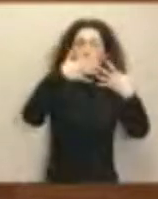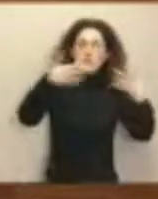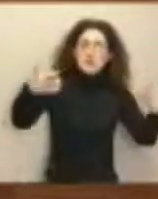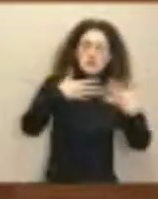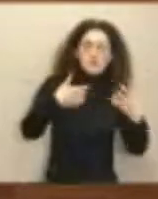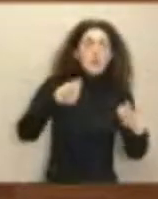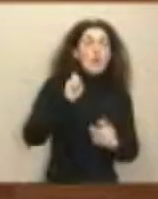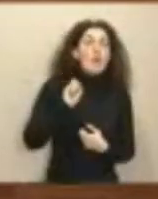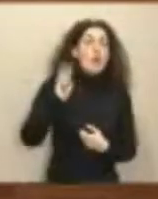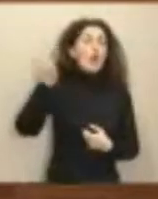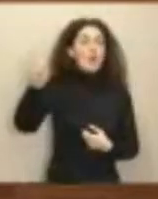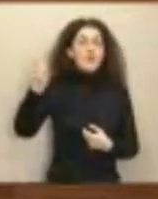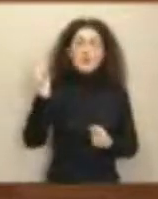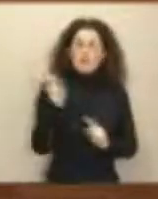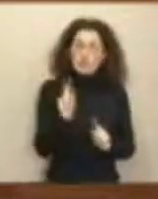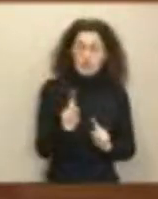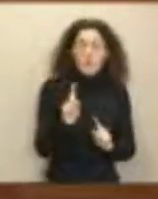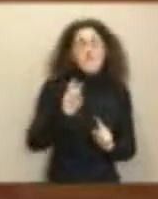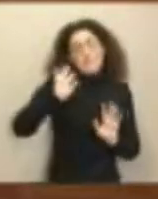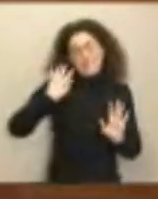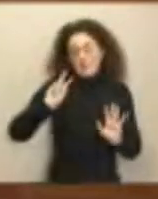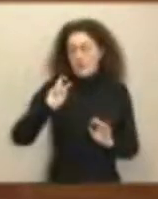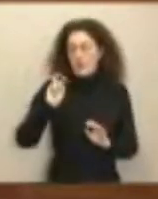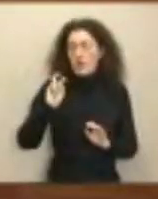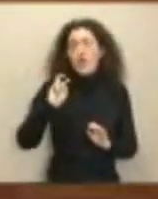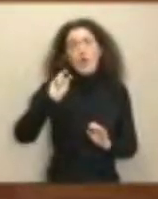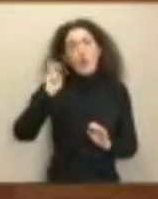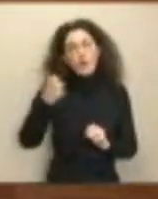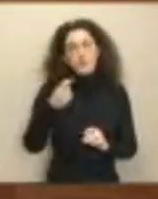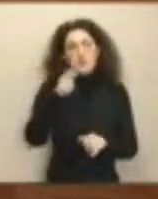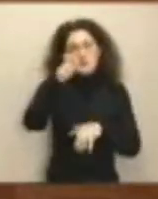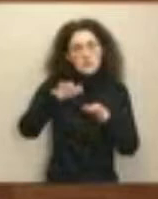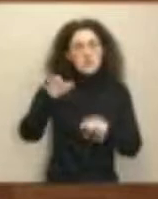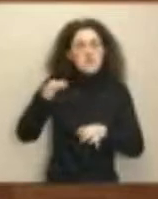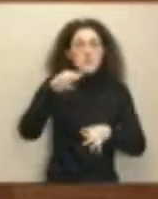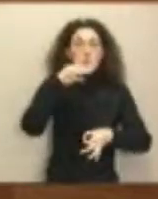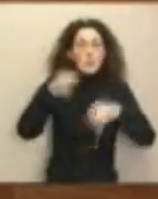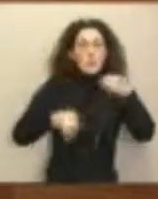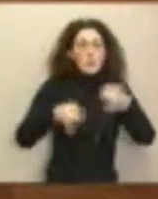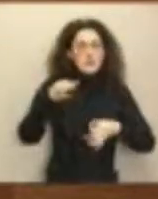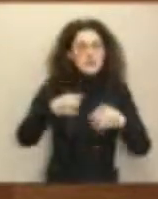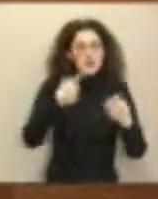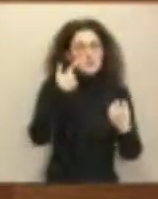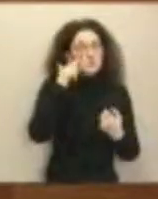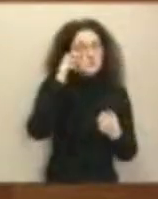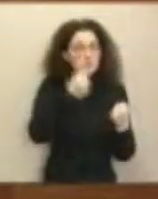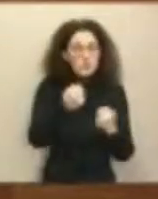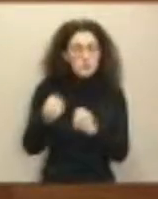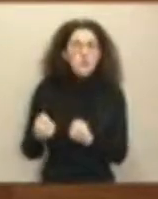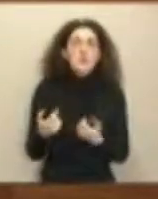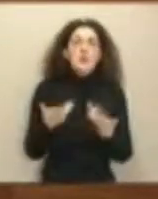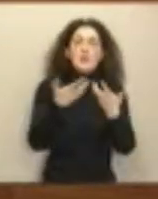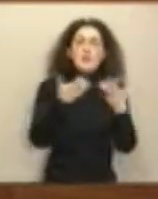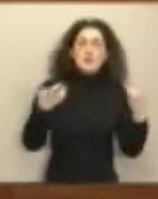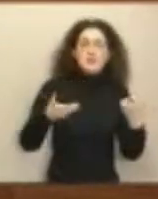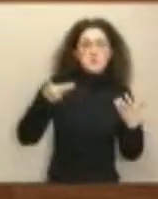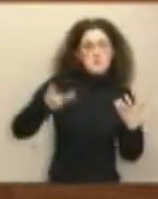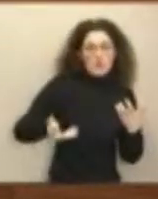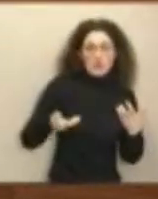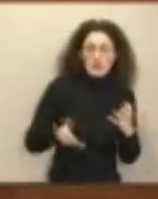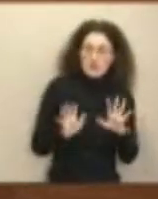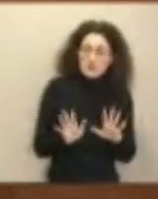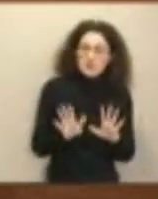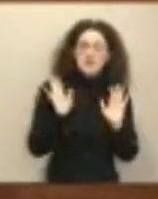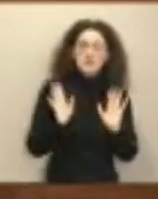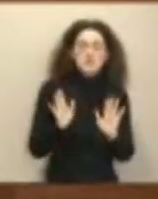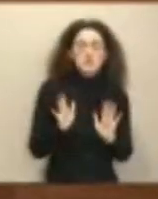de Jovellanos, pero sí de otros juristas y citas doctrinales importantes.